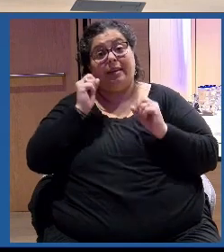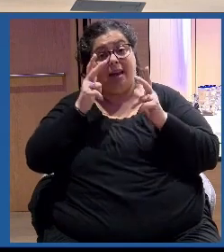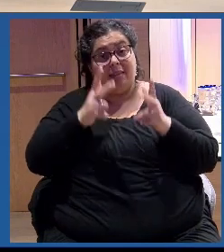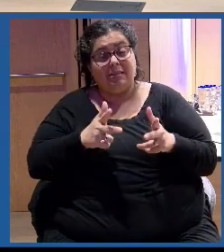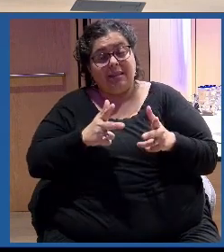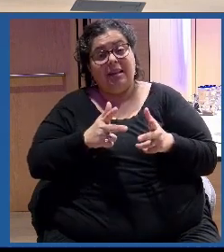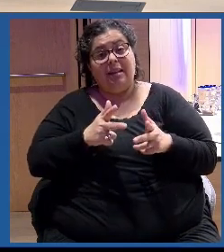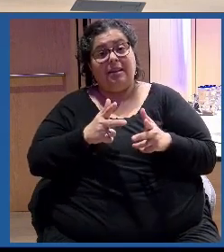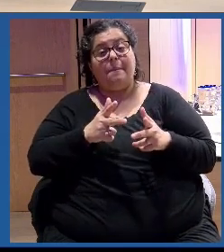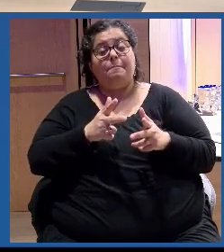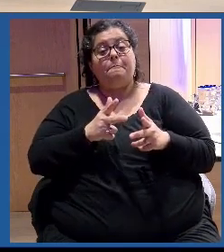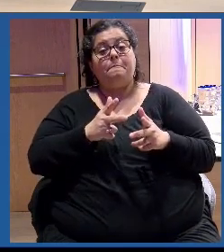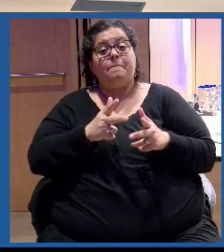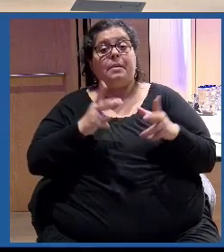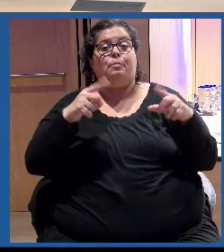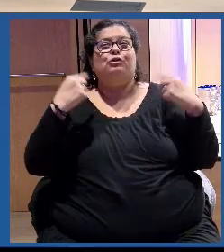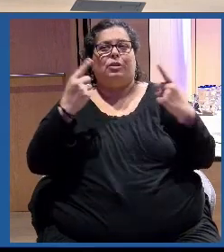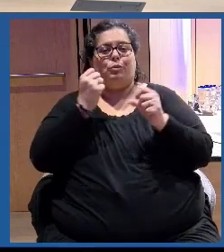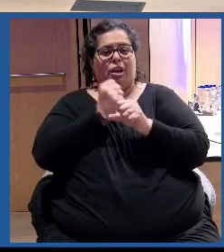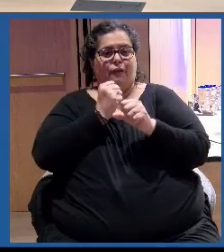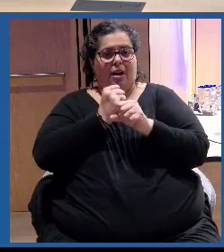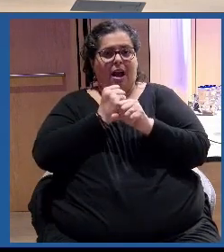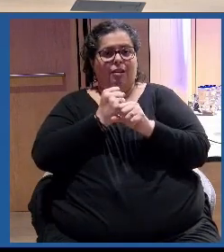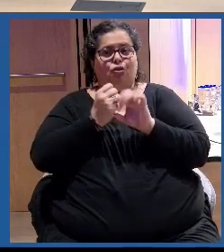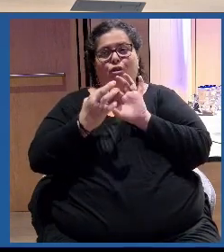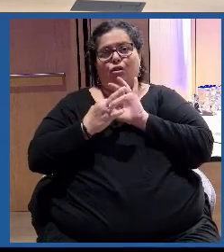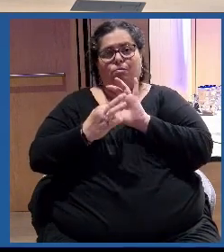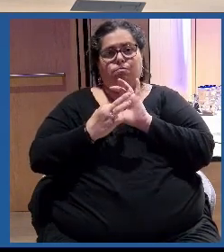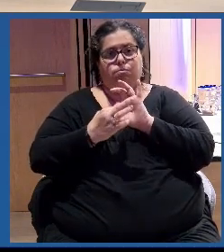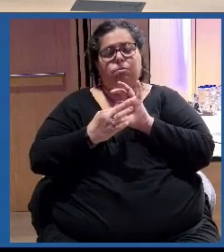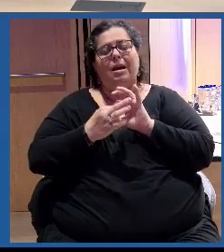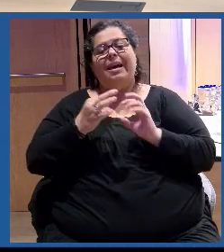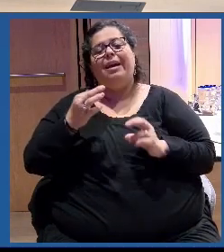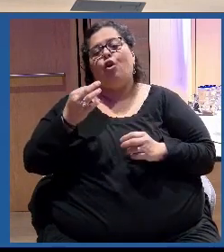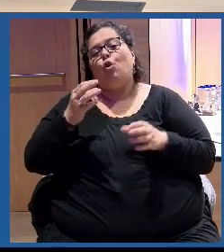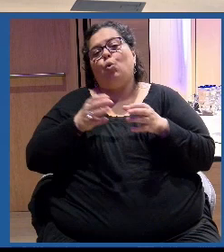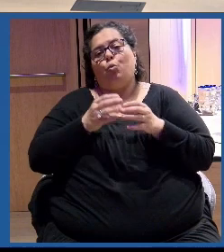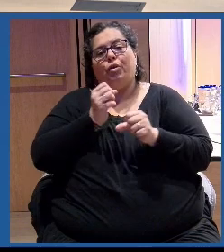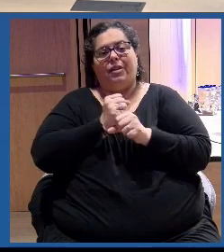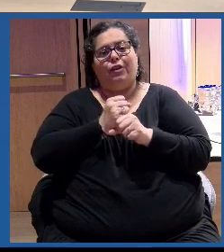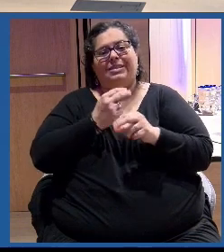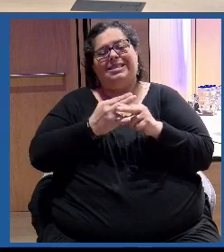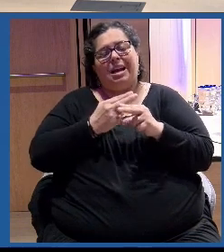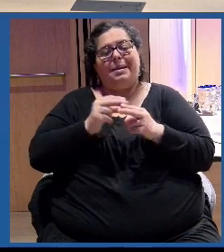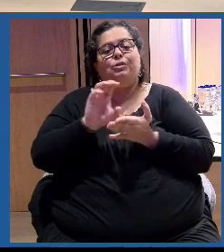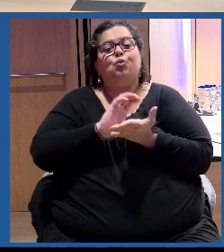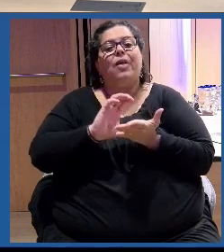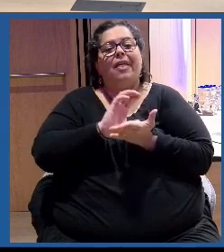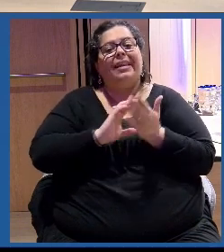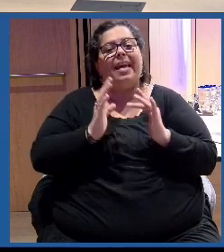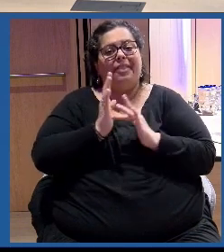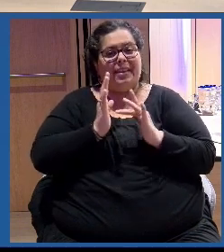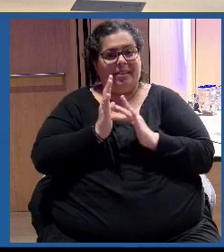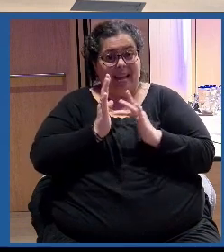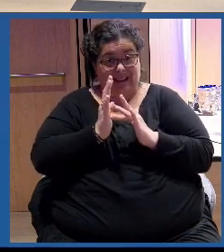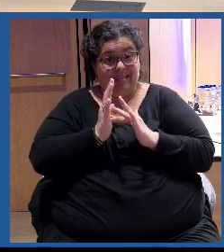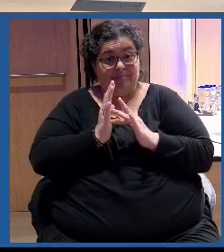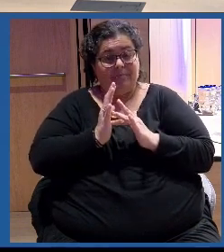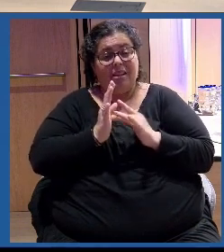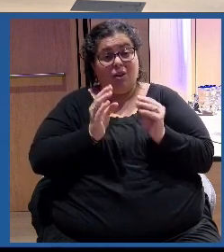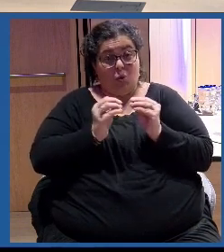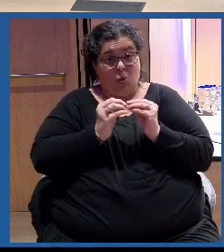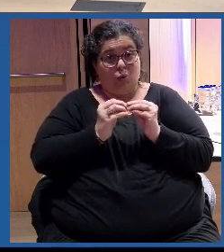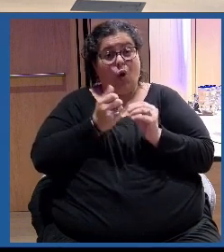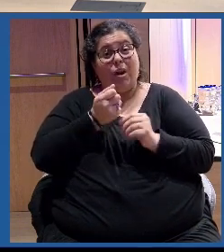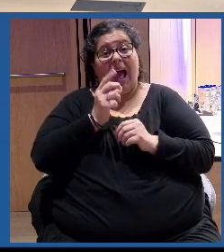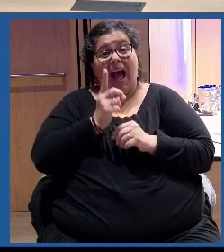acá lo pusimos también, que venimos trabajando directamente con el Grupo de Trabajo de Ciudadanía Digital, coordinado justamente por AGESIC y desde el